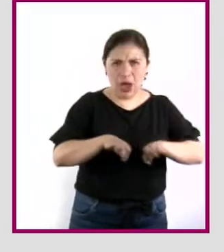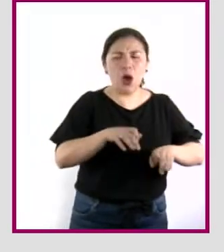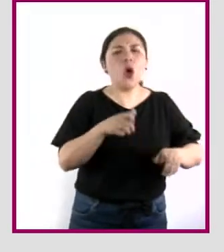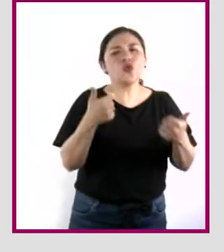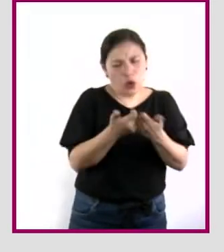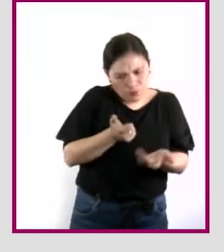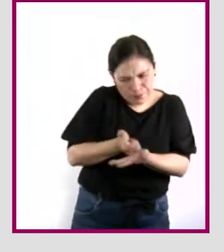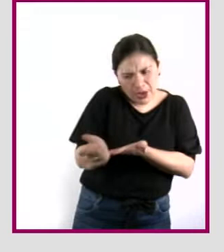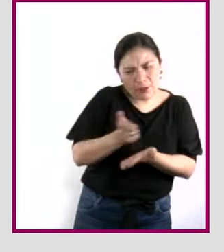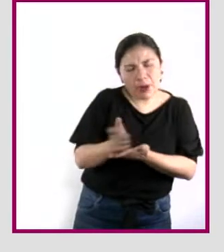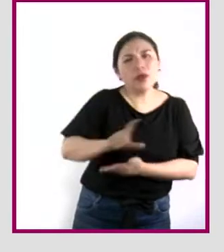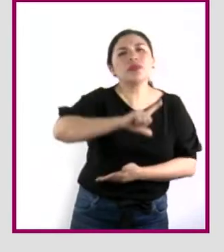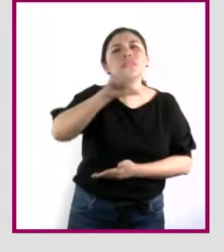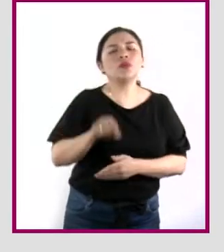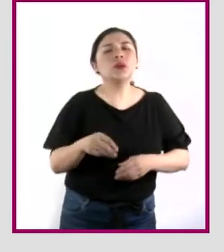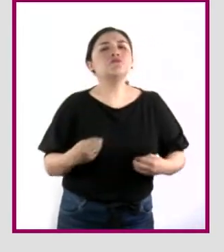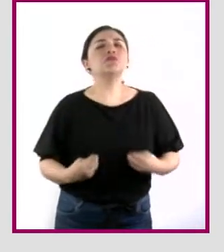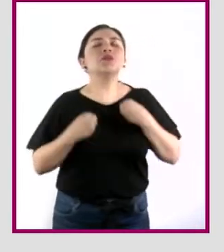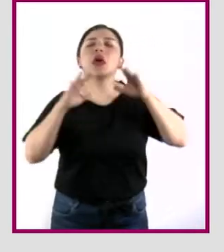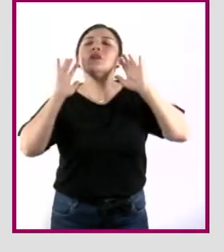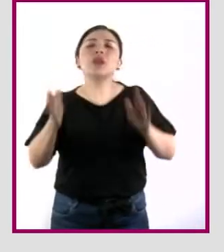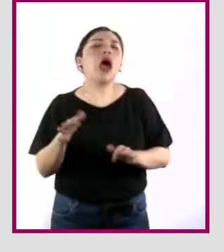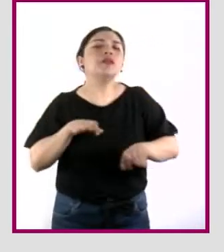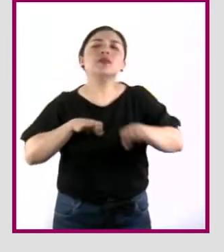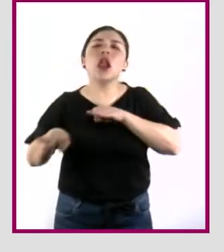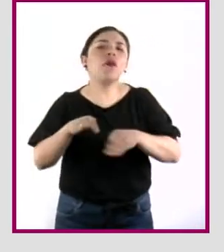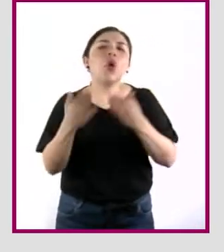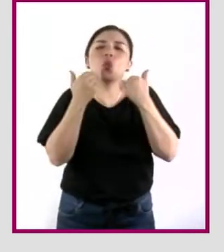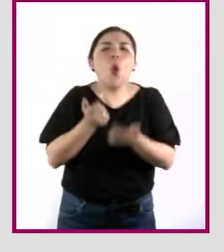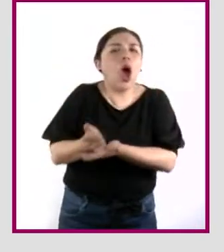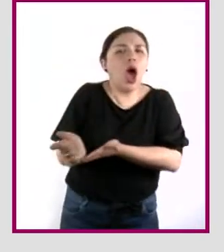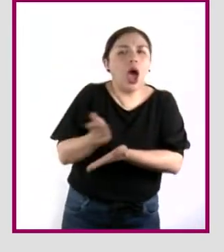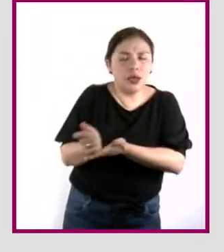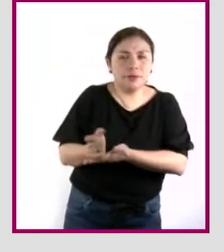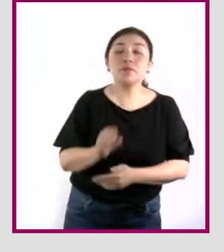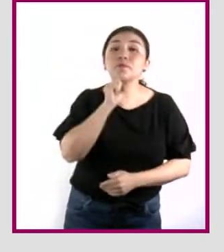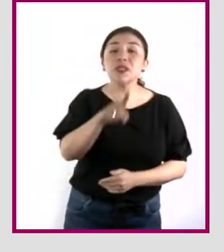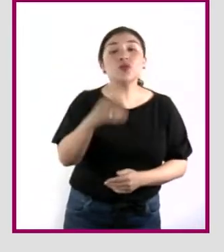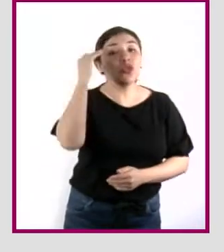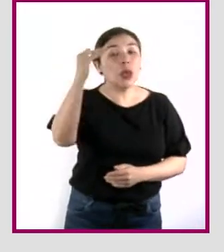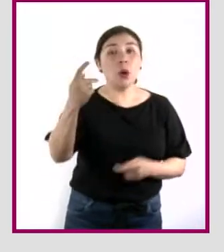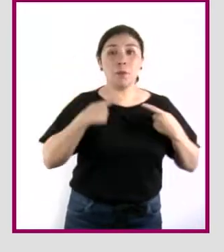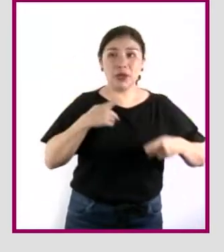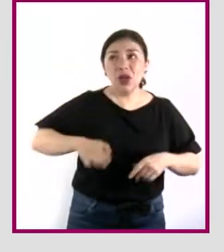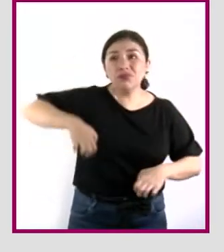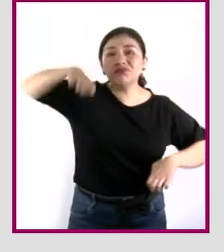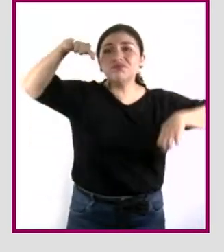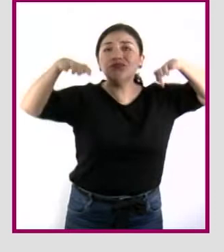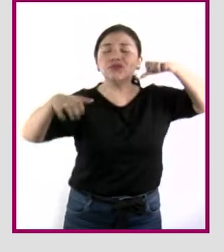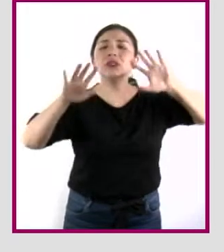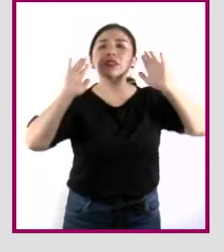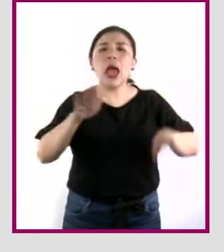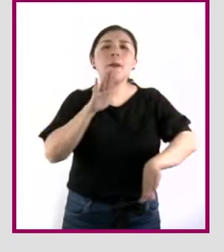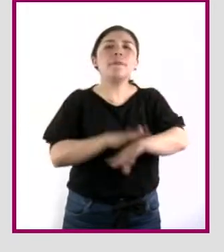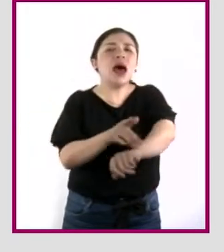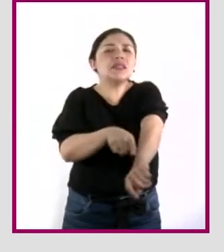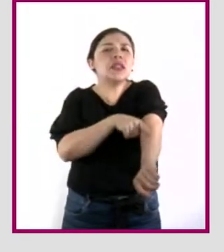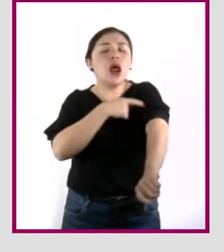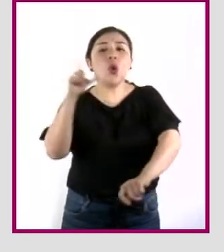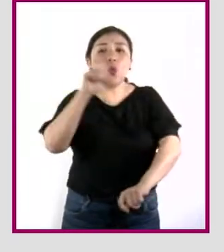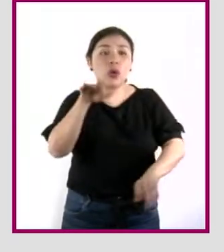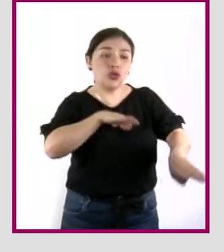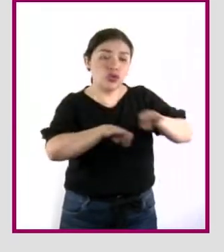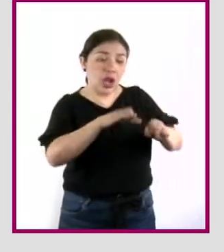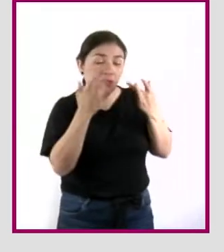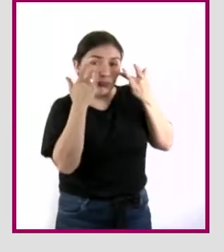la vida sin trabajo remunerado, pero también se entiende como el periodo de vida de las personas que se extiende desde que se abandona